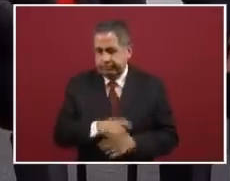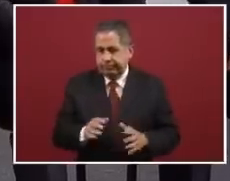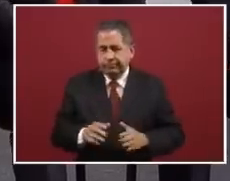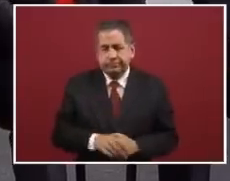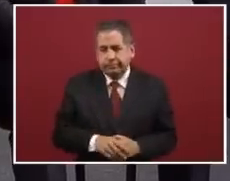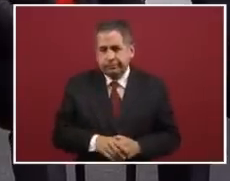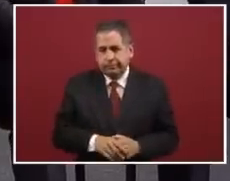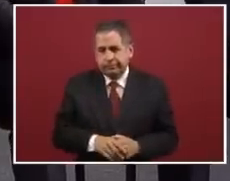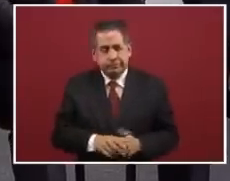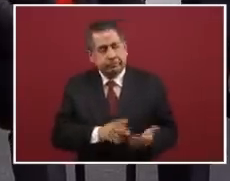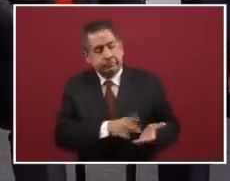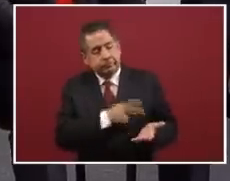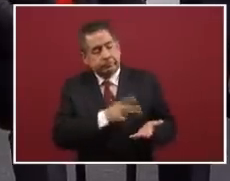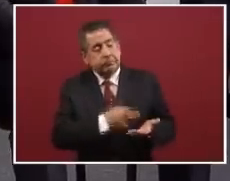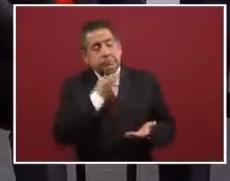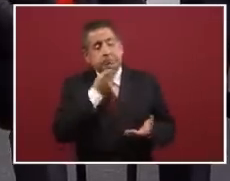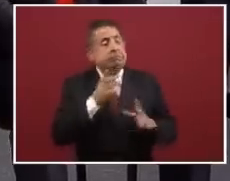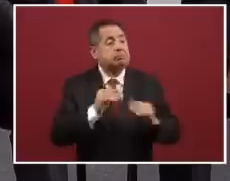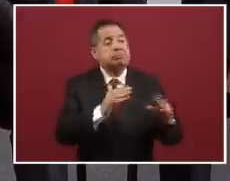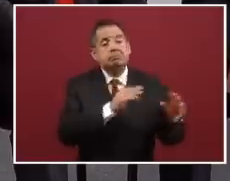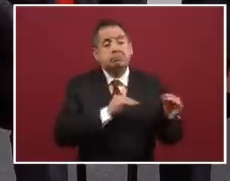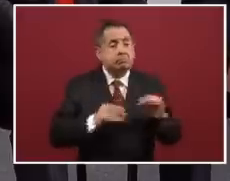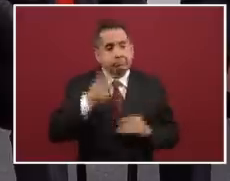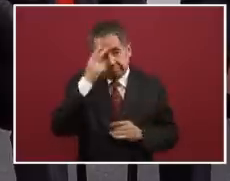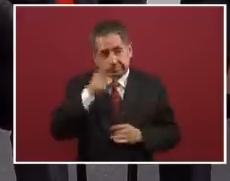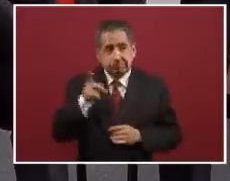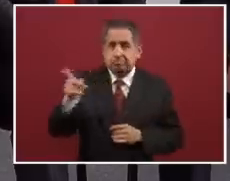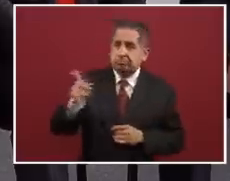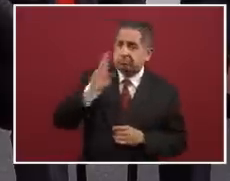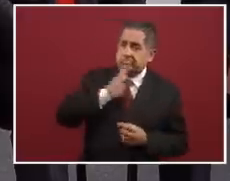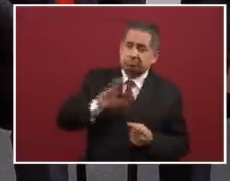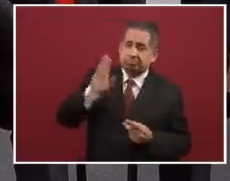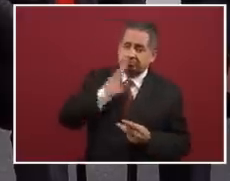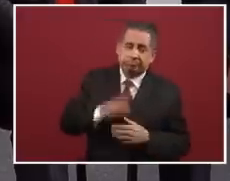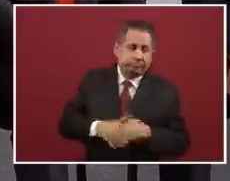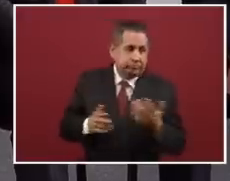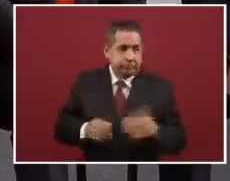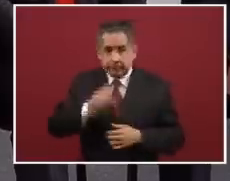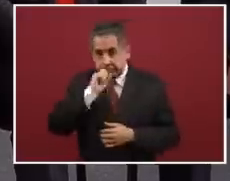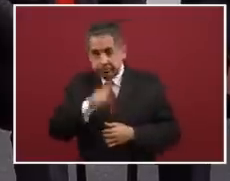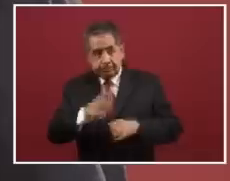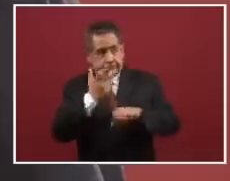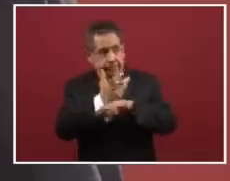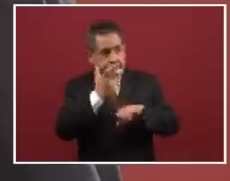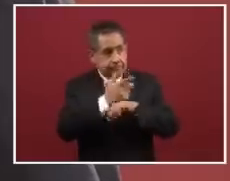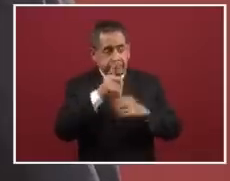estar diciendo, se dice en México y se dice en Estados Unidos.